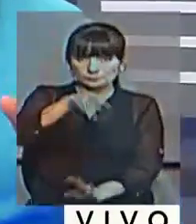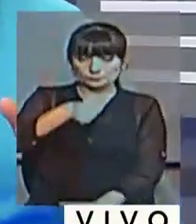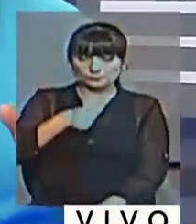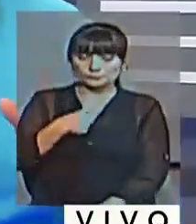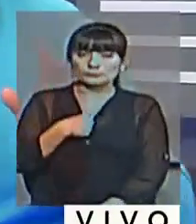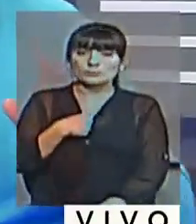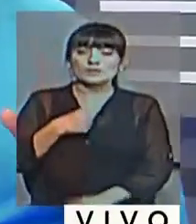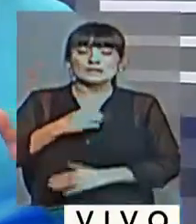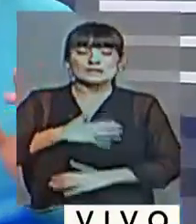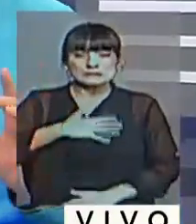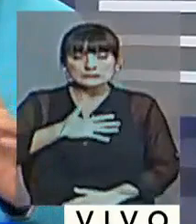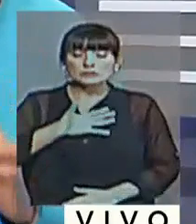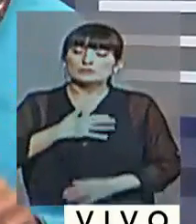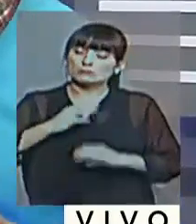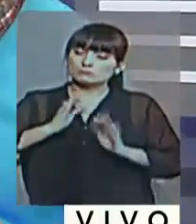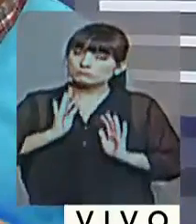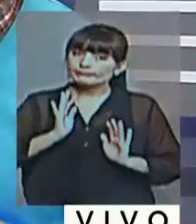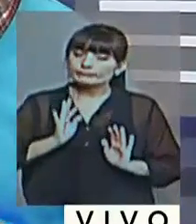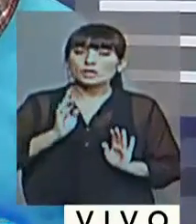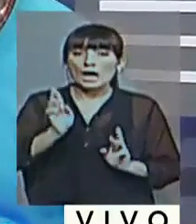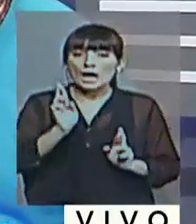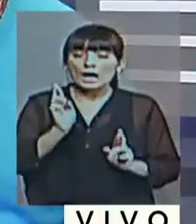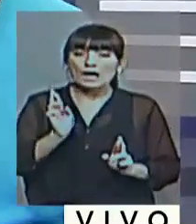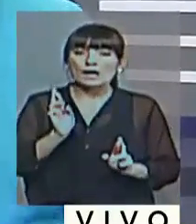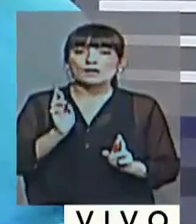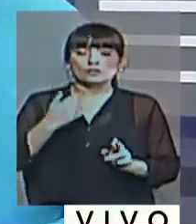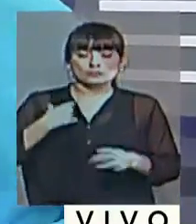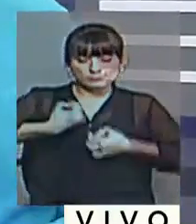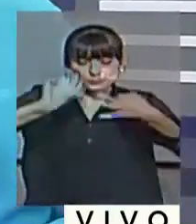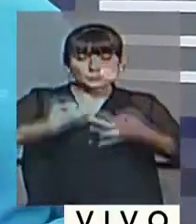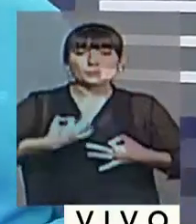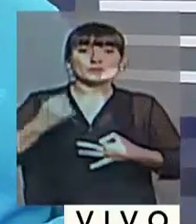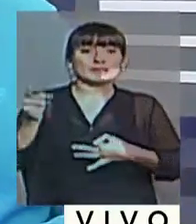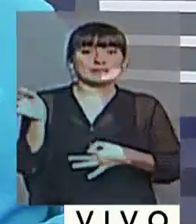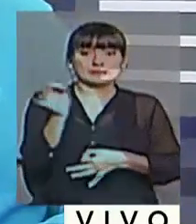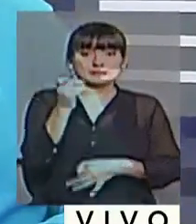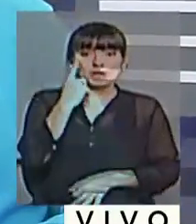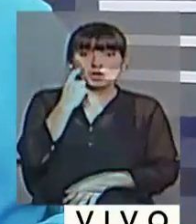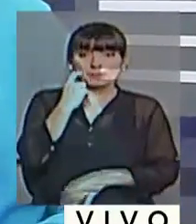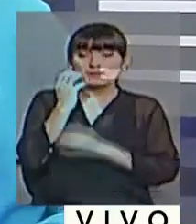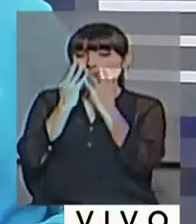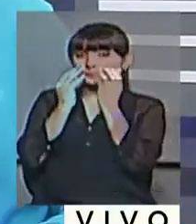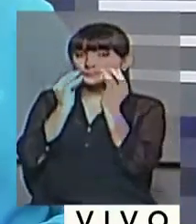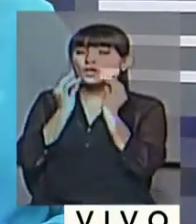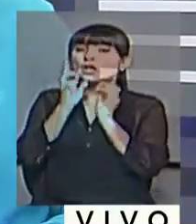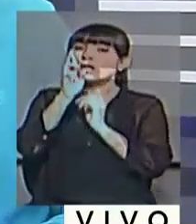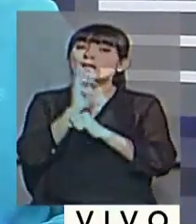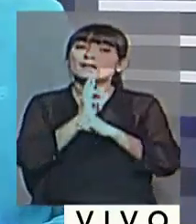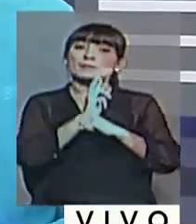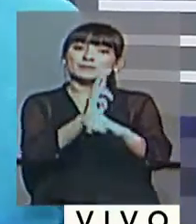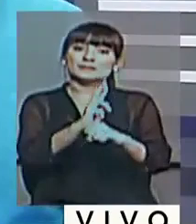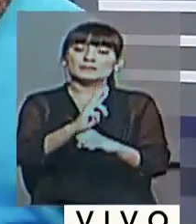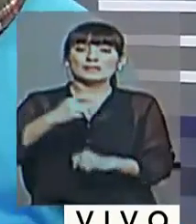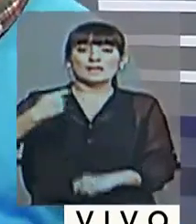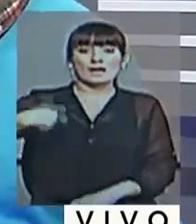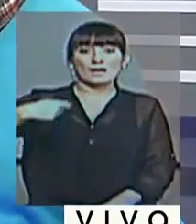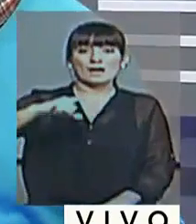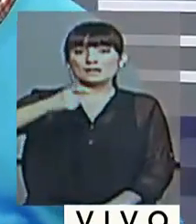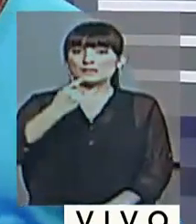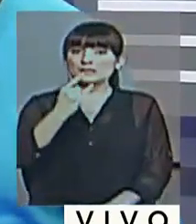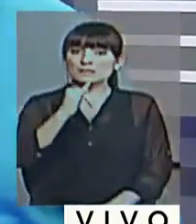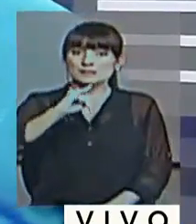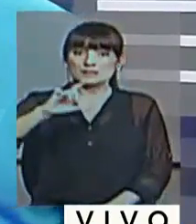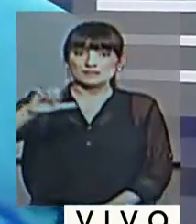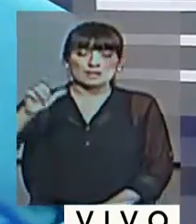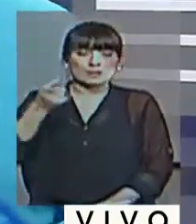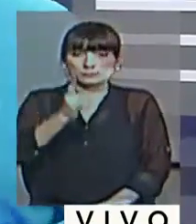espero y estoy convencido que lo que dice Nelson, primero espero que no represente al senador Guillé, no representa